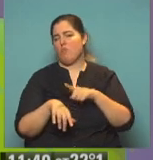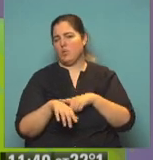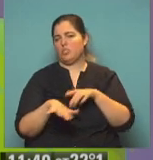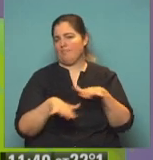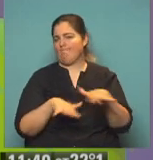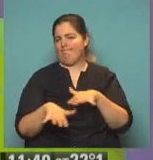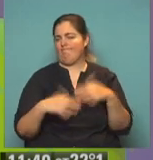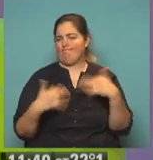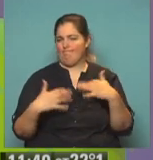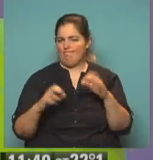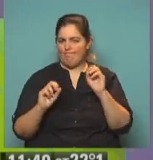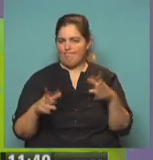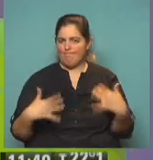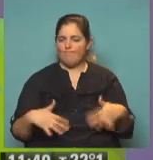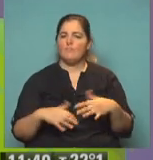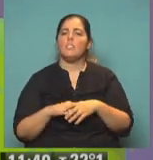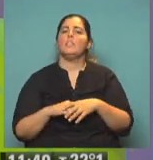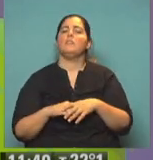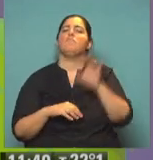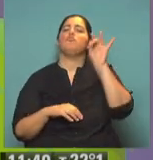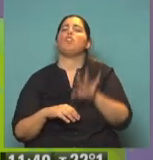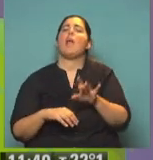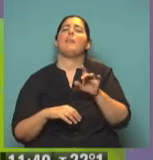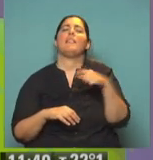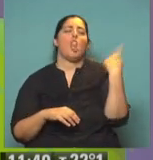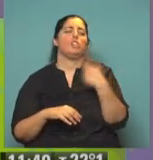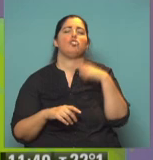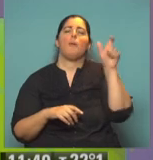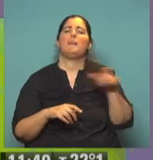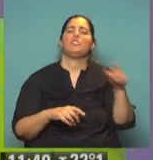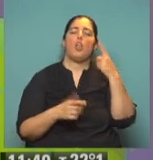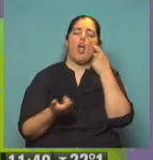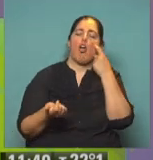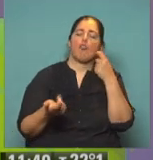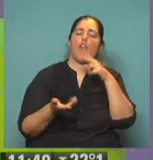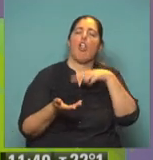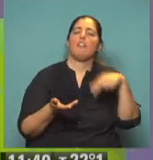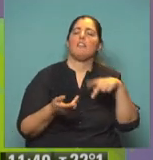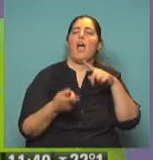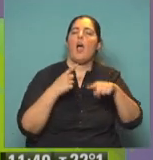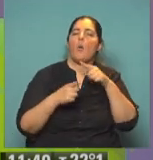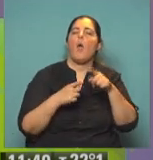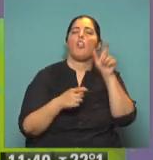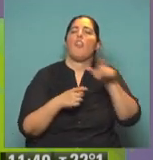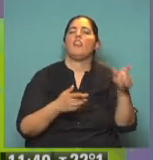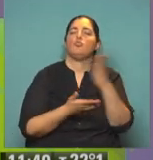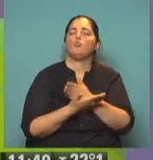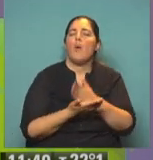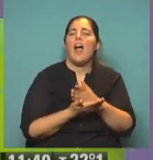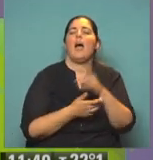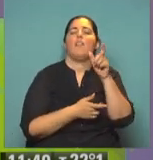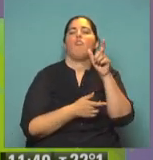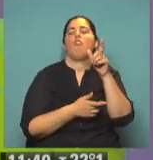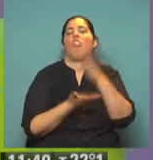no solamente quienes hacemos el monitoreo de los tratados internacionales en materia de derechos humanos y los derechos de las personas